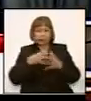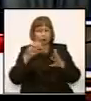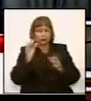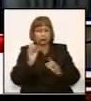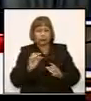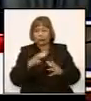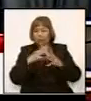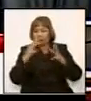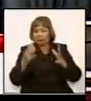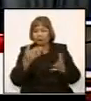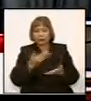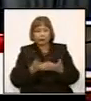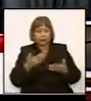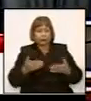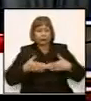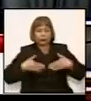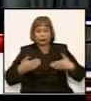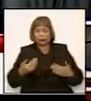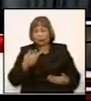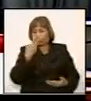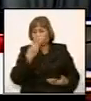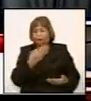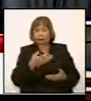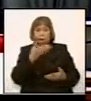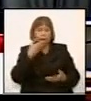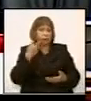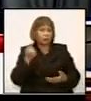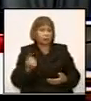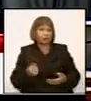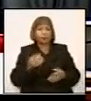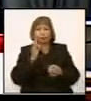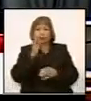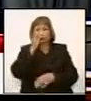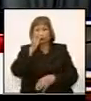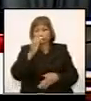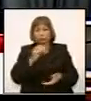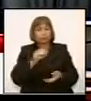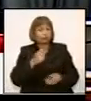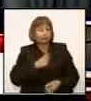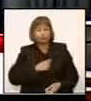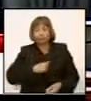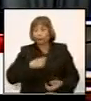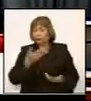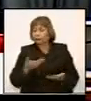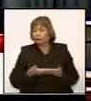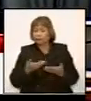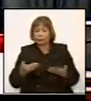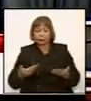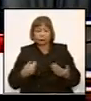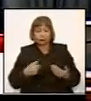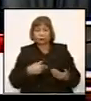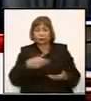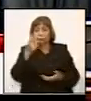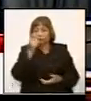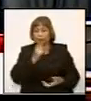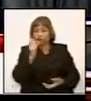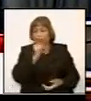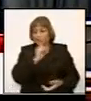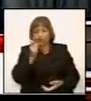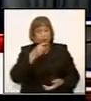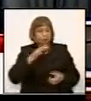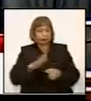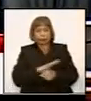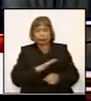poco, obviamente les puede dar un mejor futuro cuando lamentablemente sabemos que nuestras pensiones no son